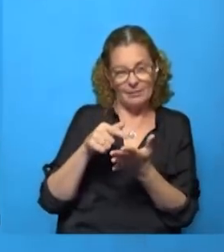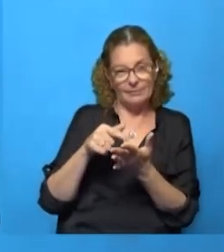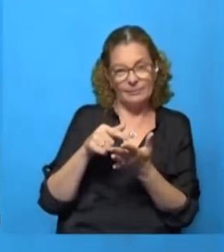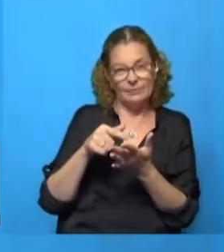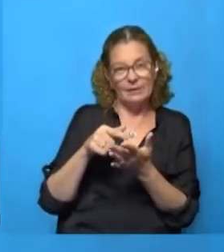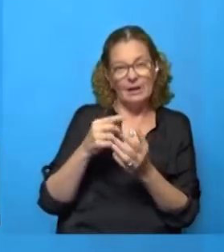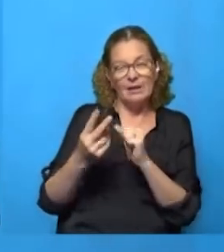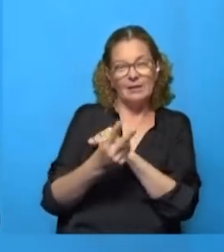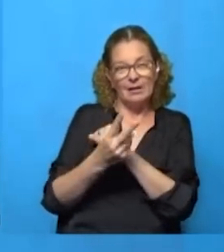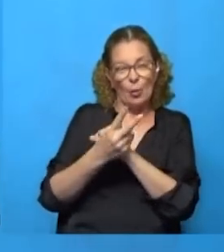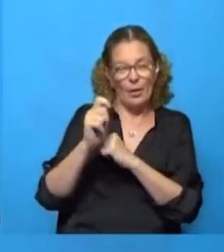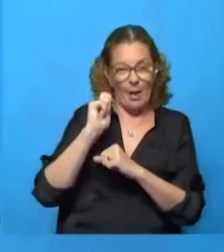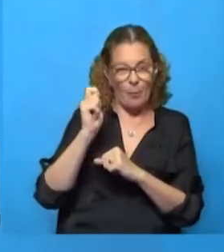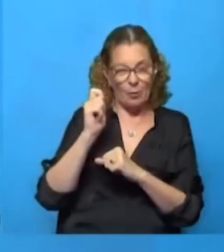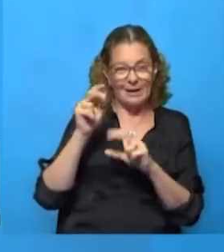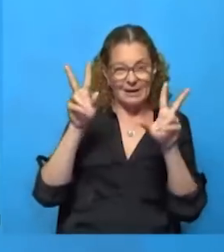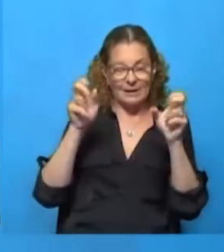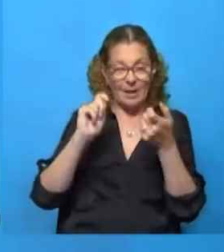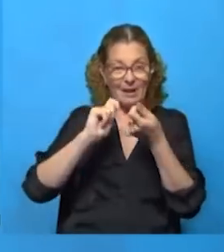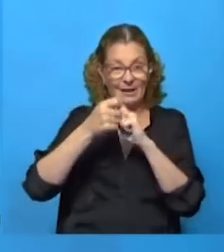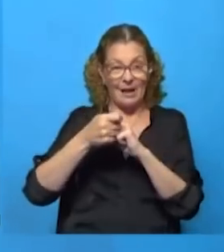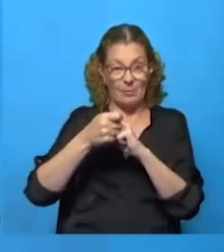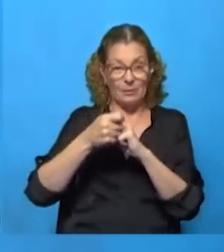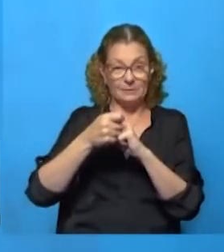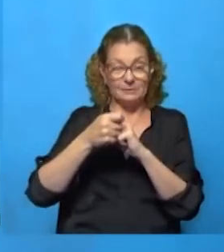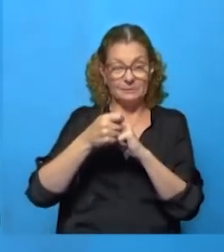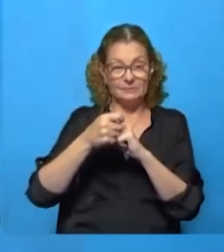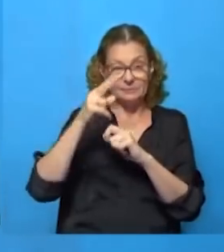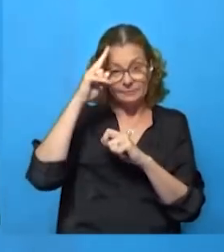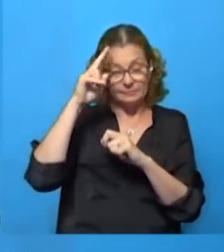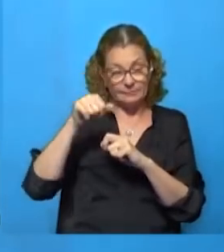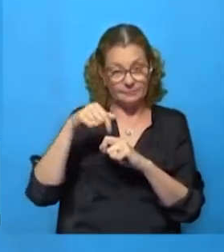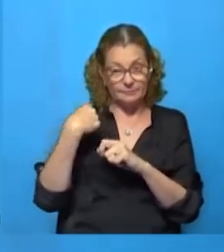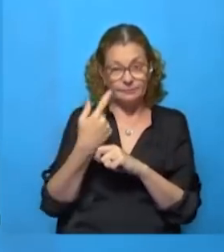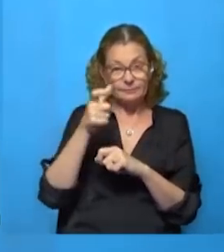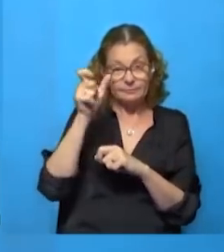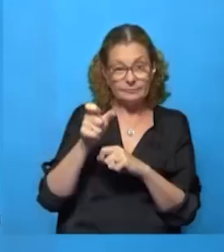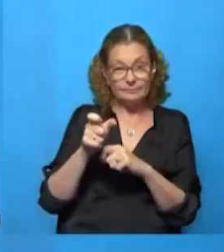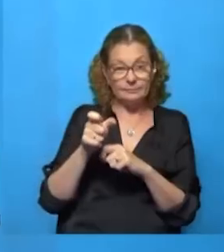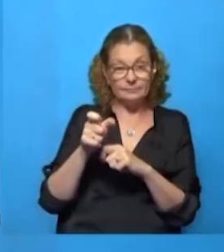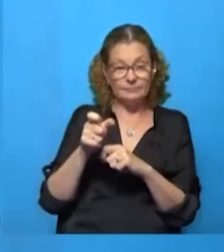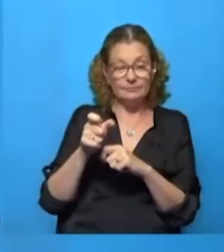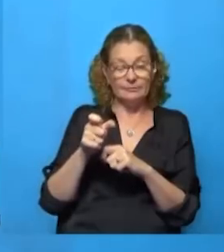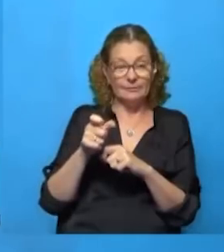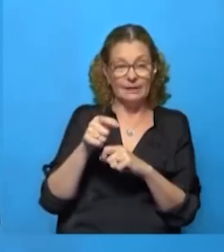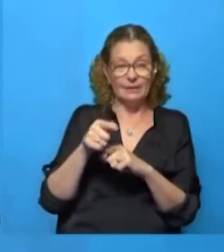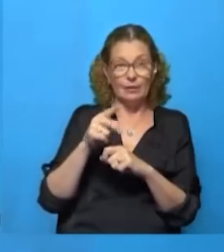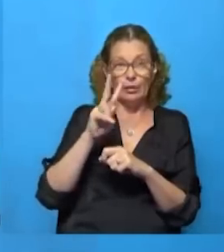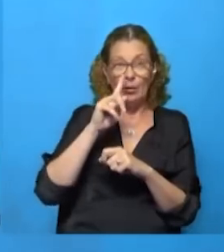la seguridad pública el cambio que se da de la opinión de la población es en